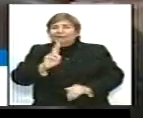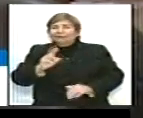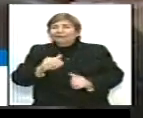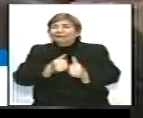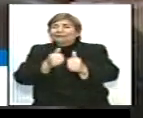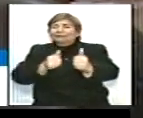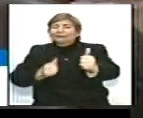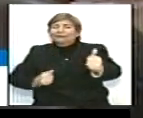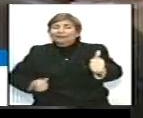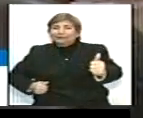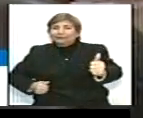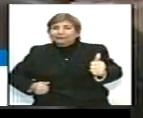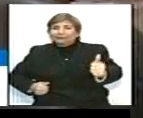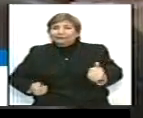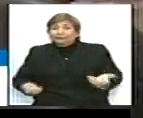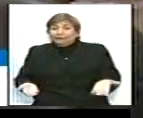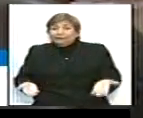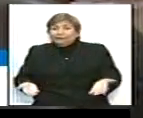retroceder.